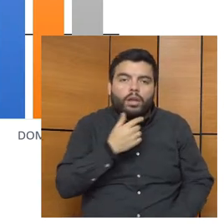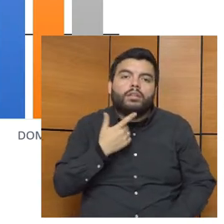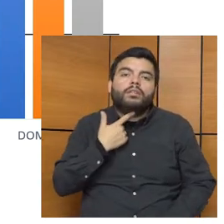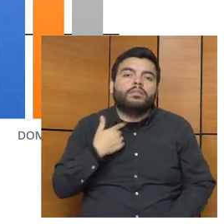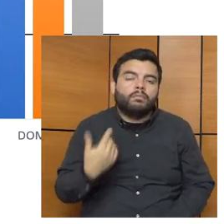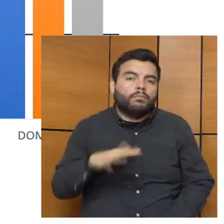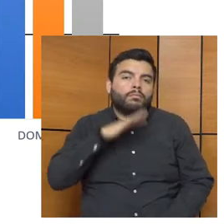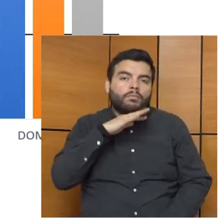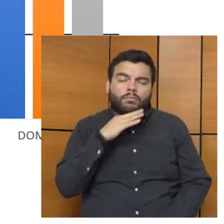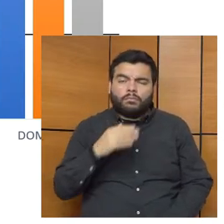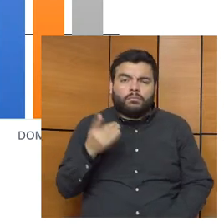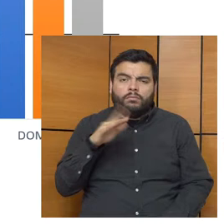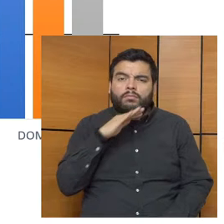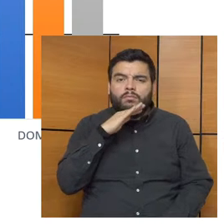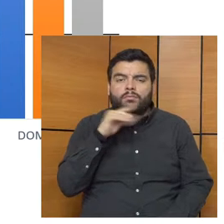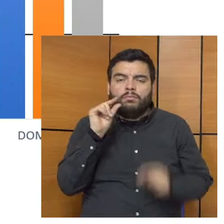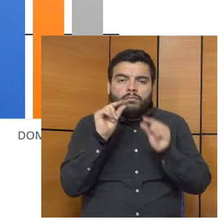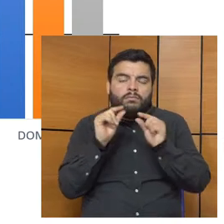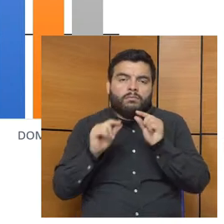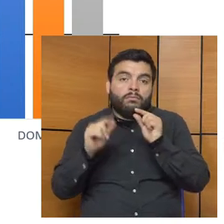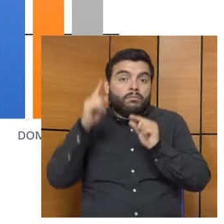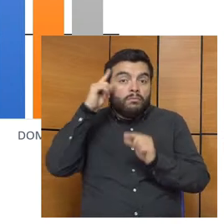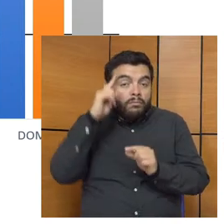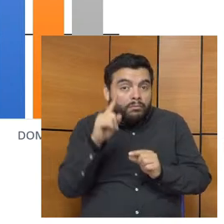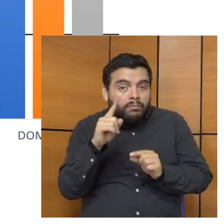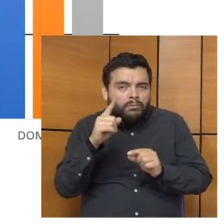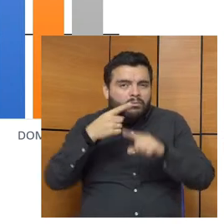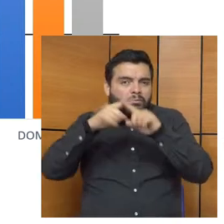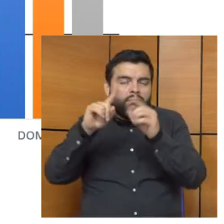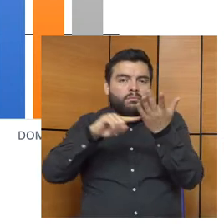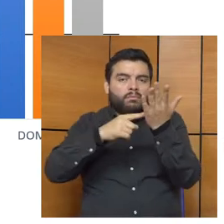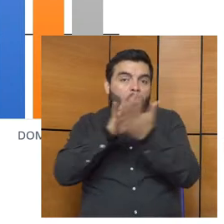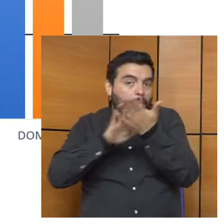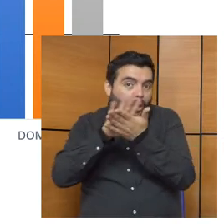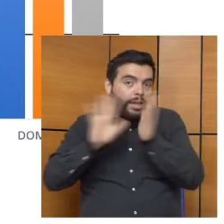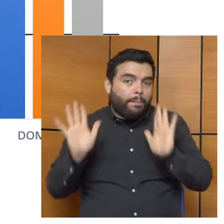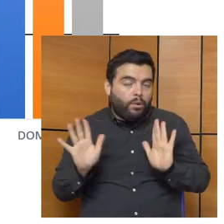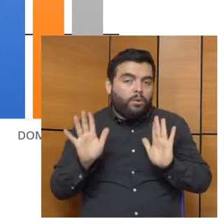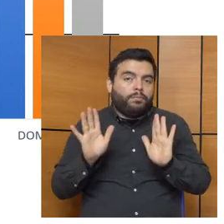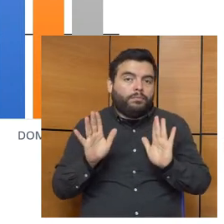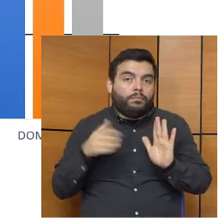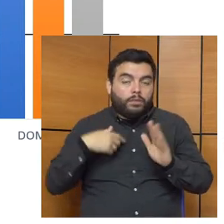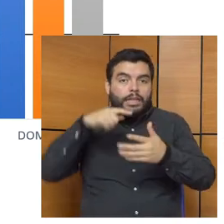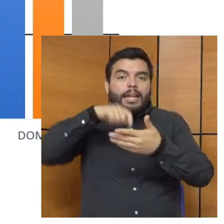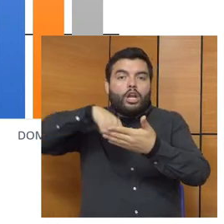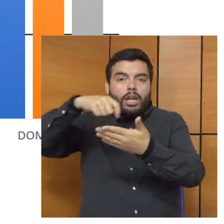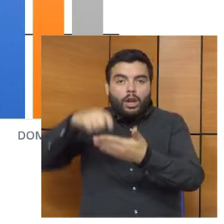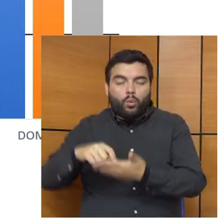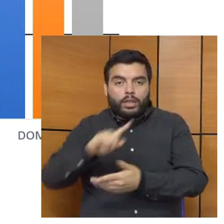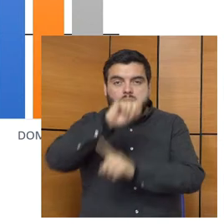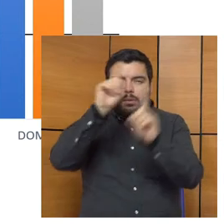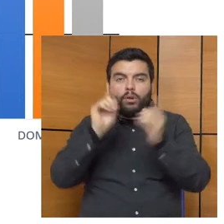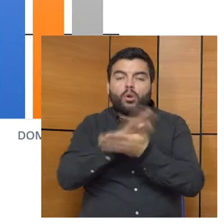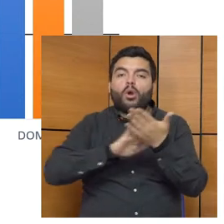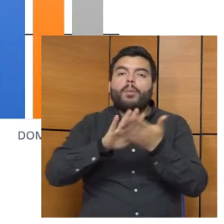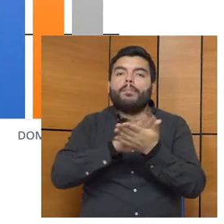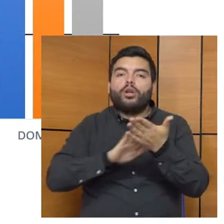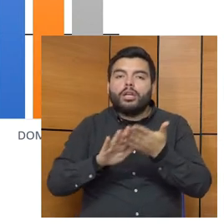la usan poco. Pero cuando vemos otras tecnologías, que también le preguntamos en esta última encuesta, por ejemplo, el learning,